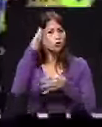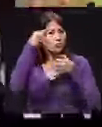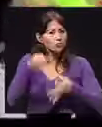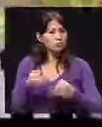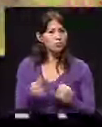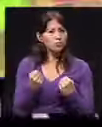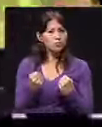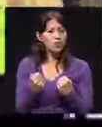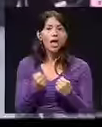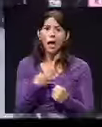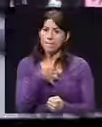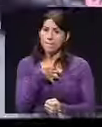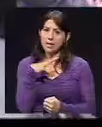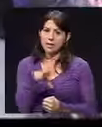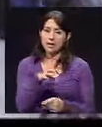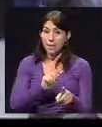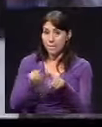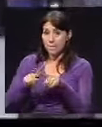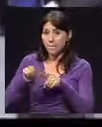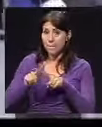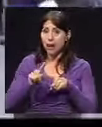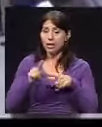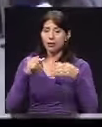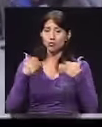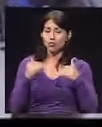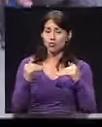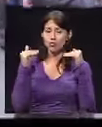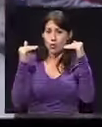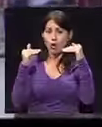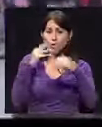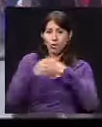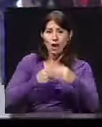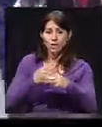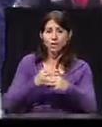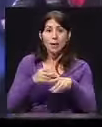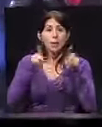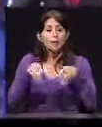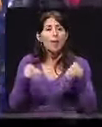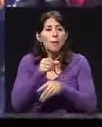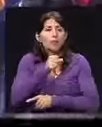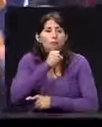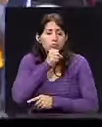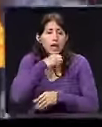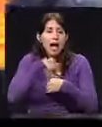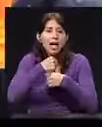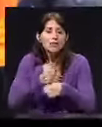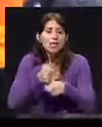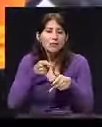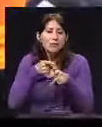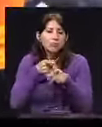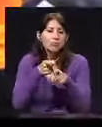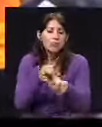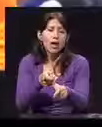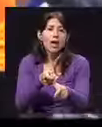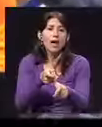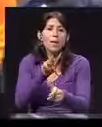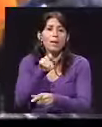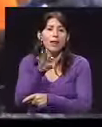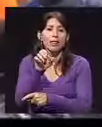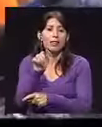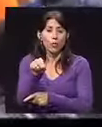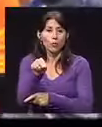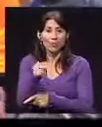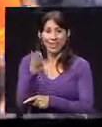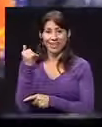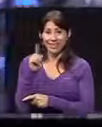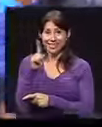Hoy su determinación lo ha hecho merecer varias marcas mundiales y lo ha convertido en la persona con mayor edad en realizar una maratón, a la edad de 101